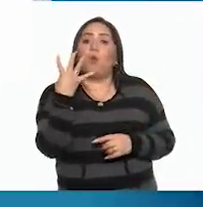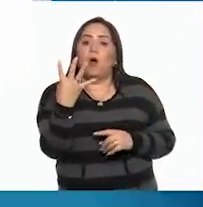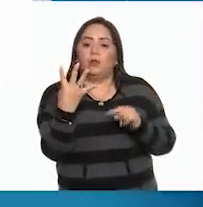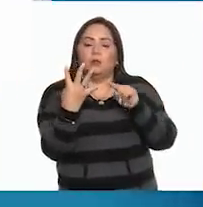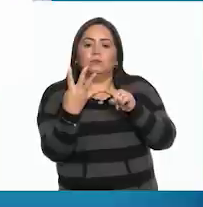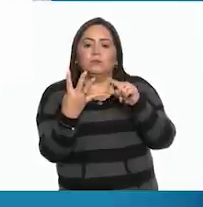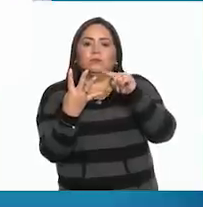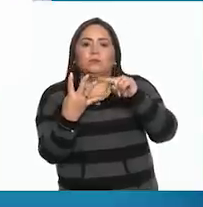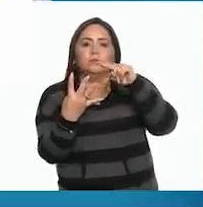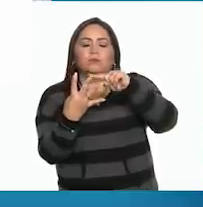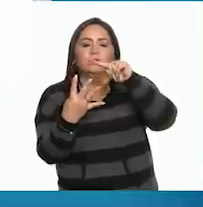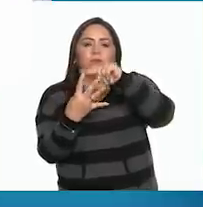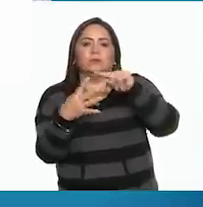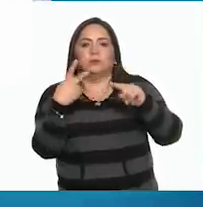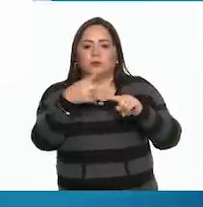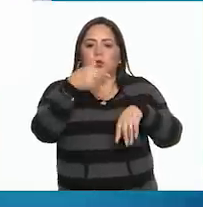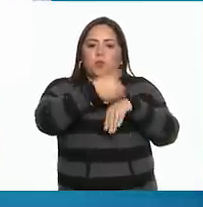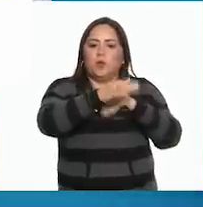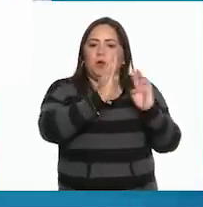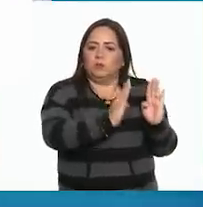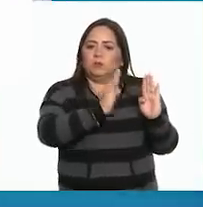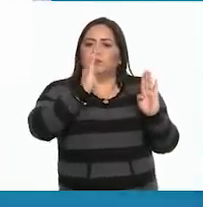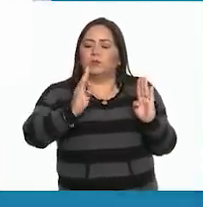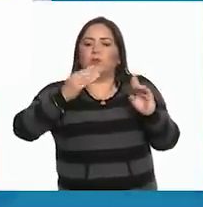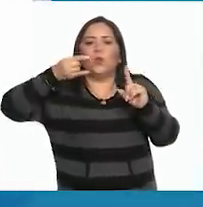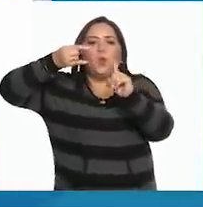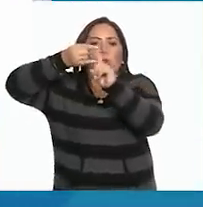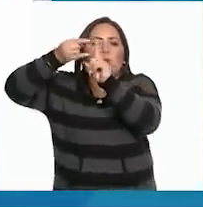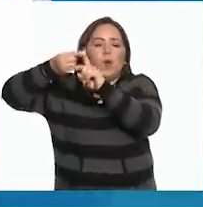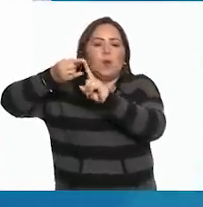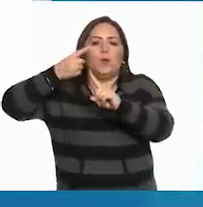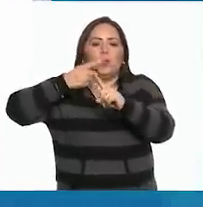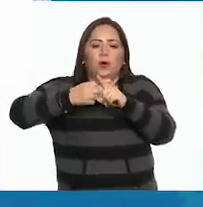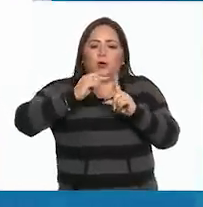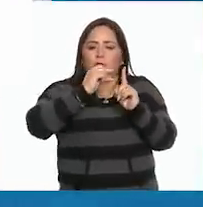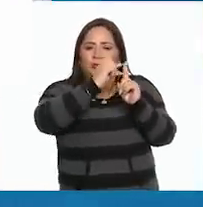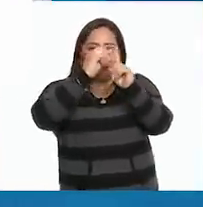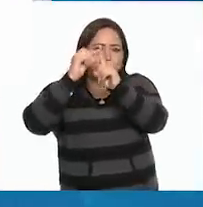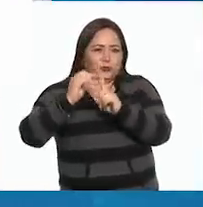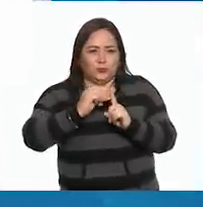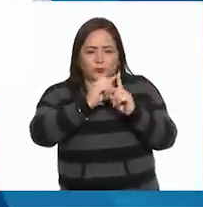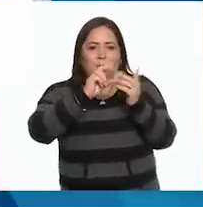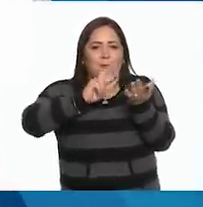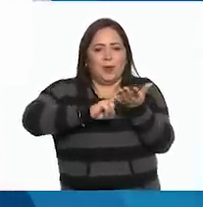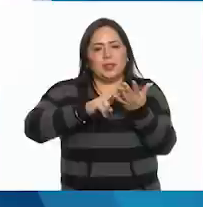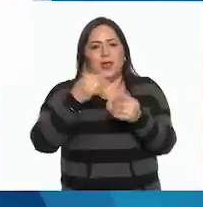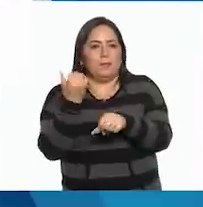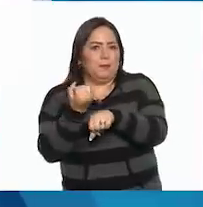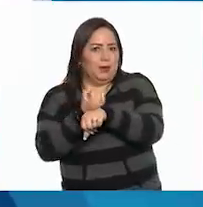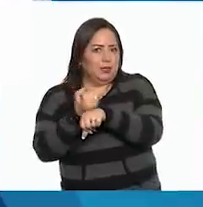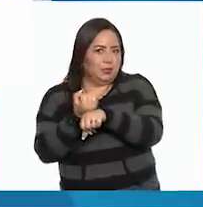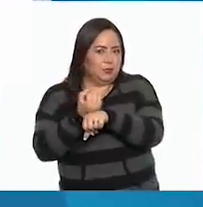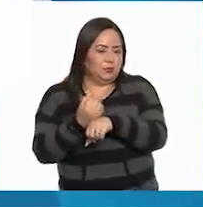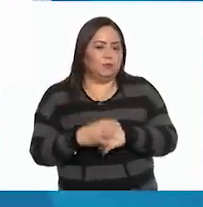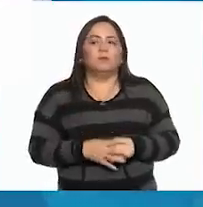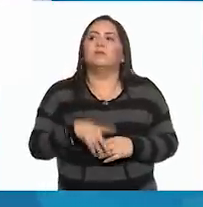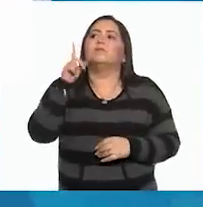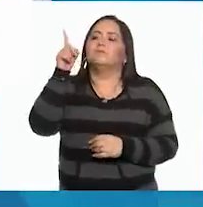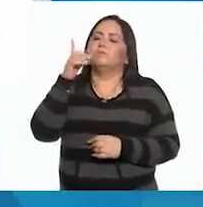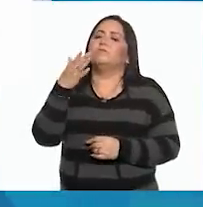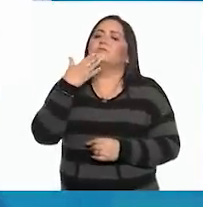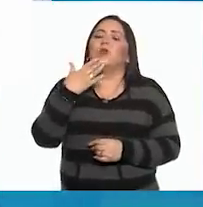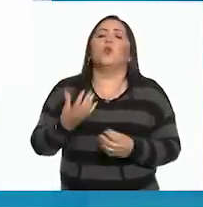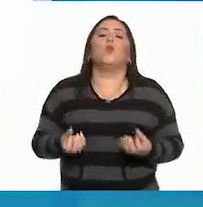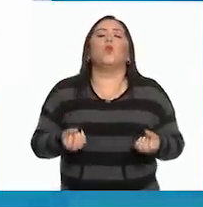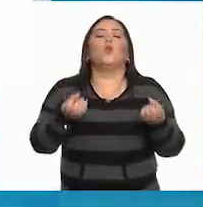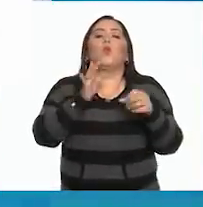términos que corresponden a una sucesión de figuras cuadradas hechas con pequeños cuadrados verdes y amarillos. Muy bien.